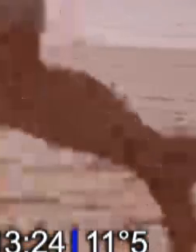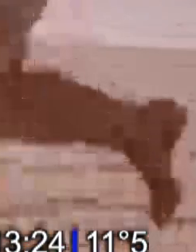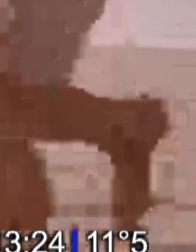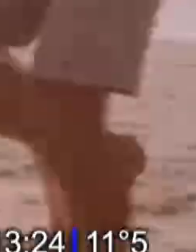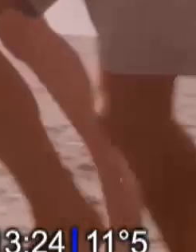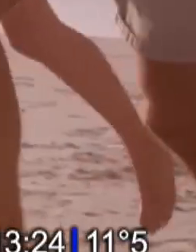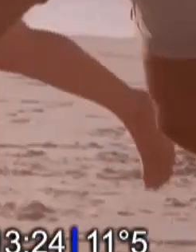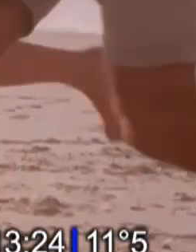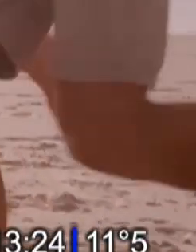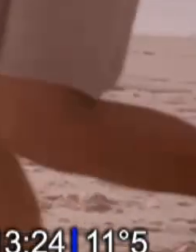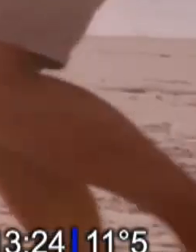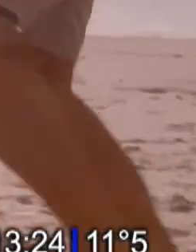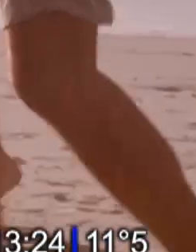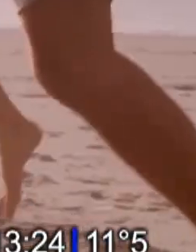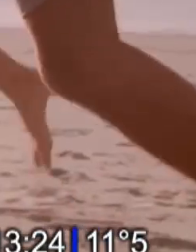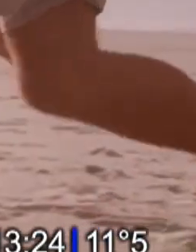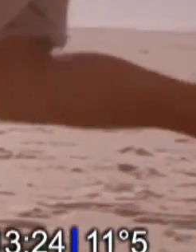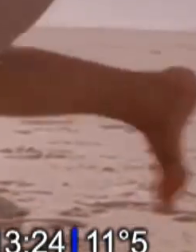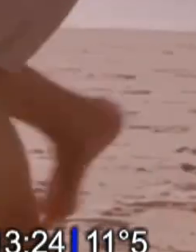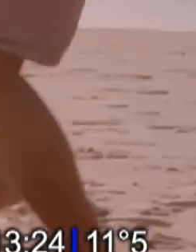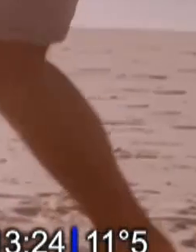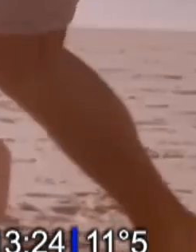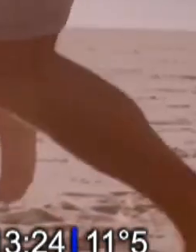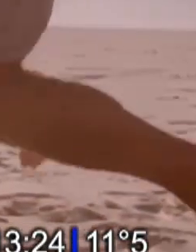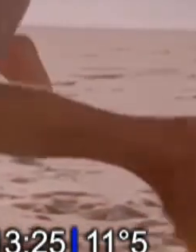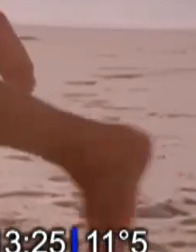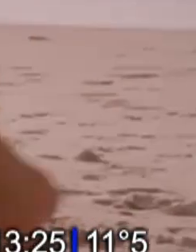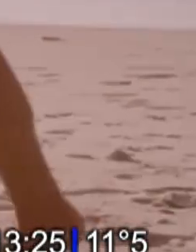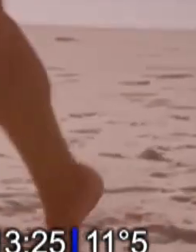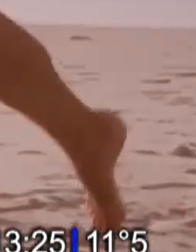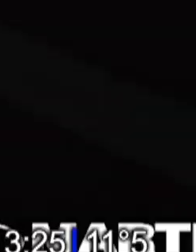2664-867440. San Luis Travel. El mundo en tus manos.